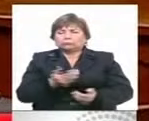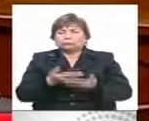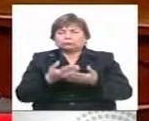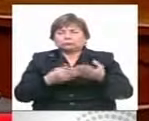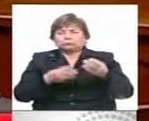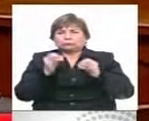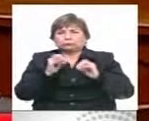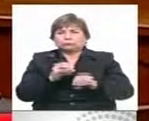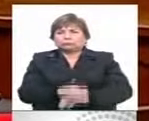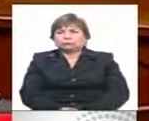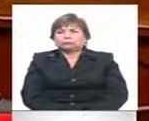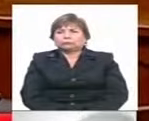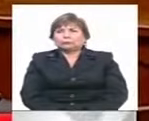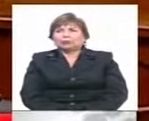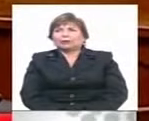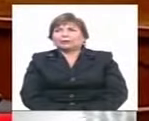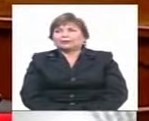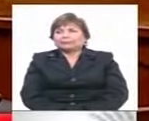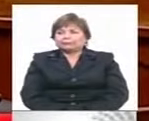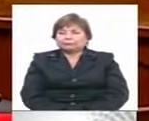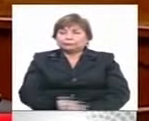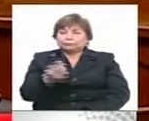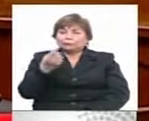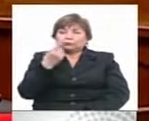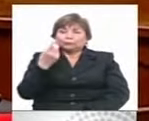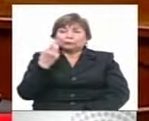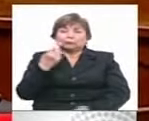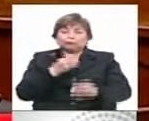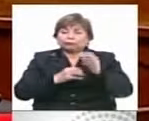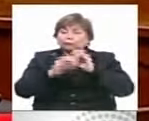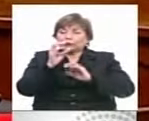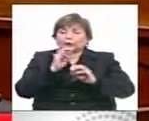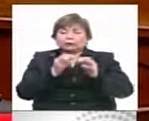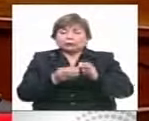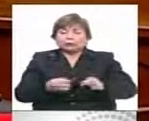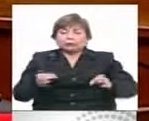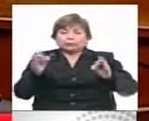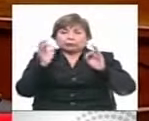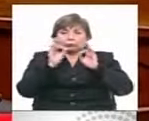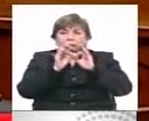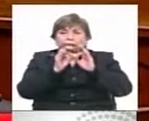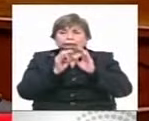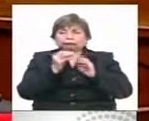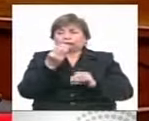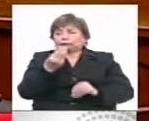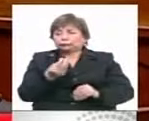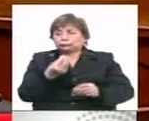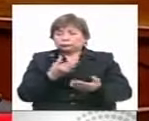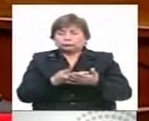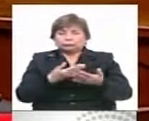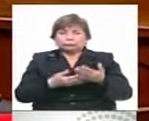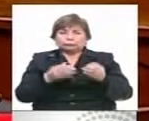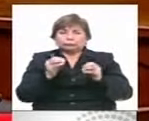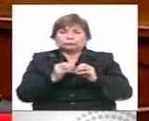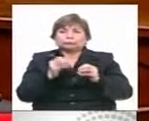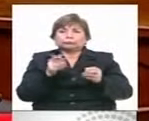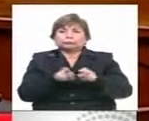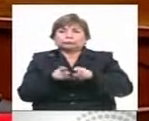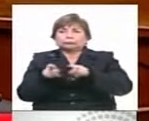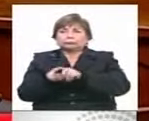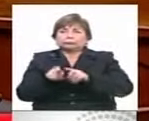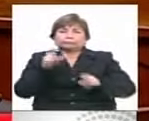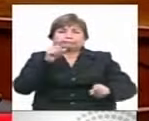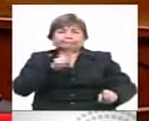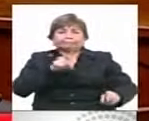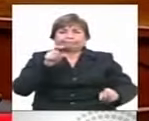LGTBIQ. Evidenciando que no solo es la ciencia lo que importa poco al aparato especial, sino también la necesidad